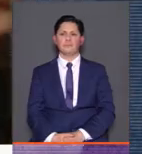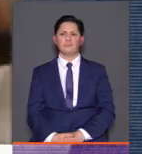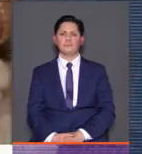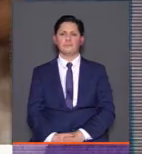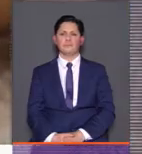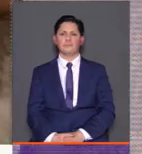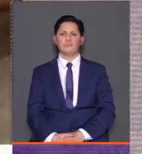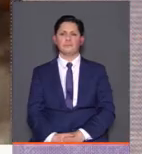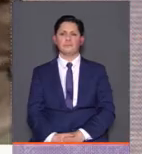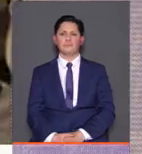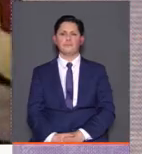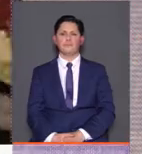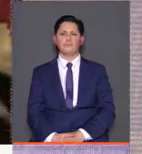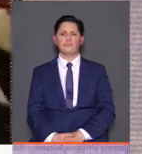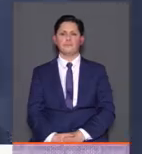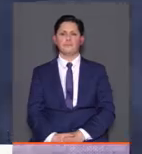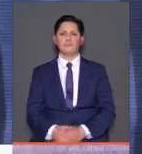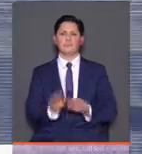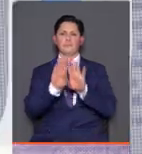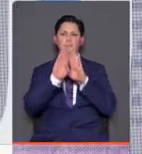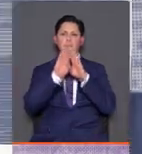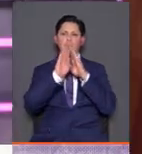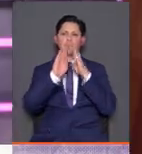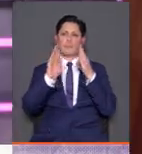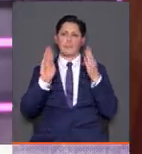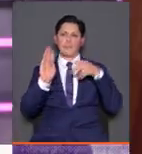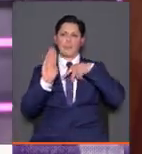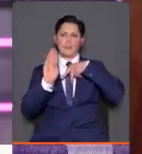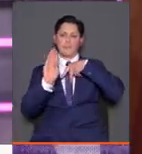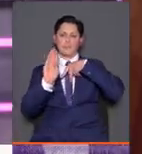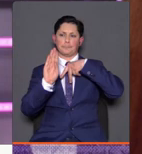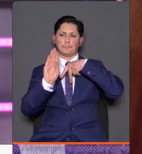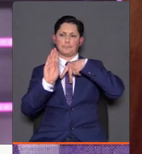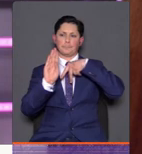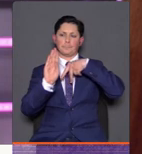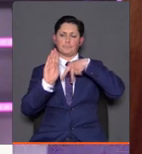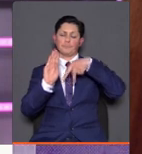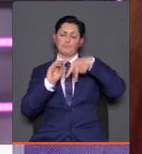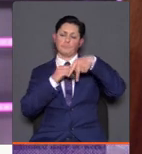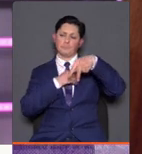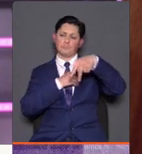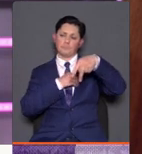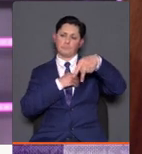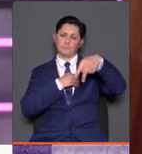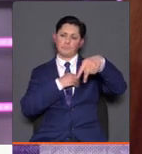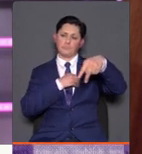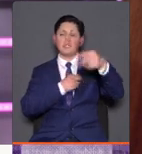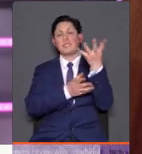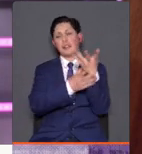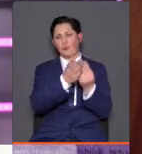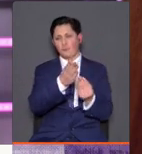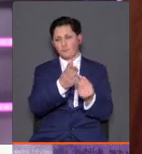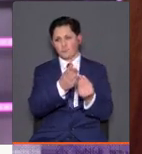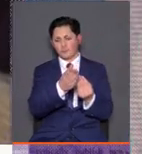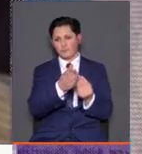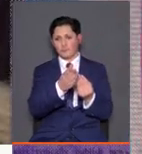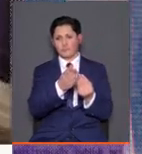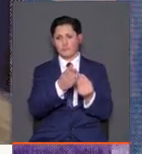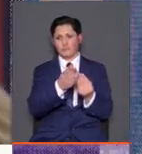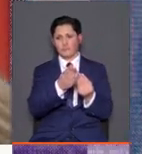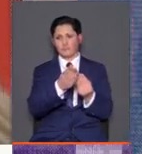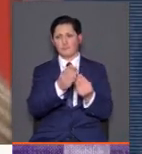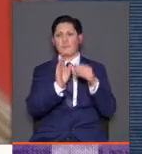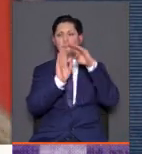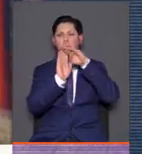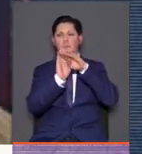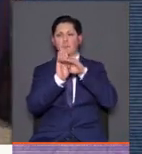Voy a salir por un lugar que nunca salí. Para mí era un momento muy emotivo. El programa terminaba